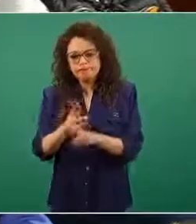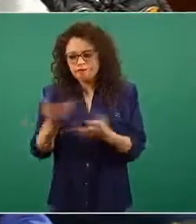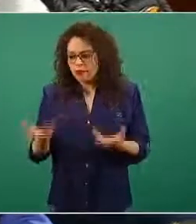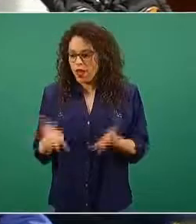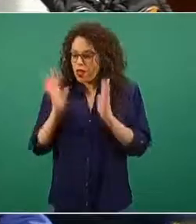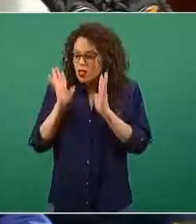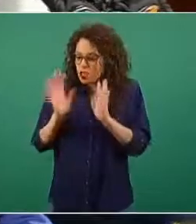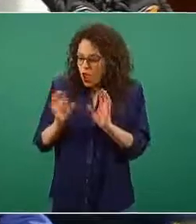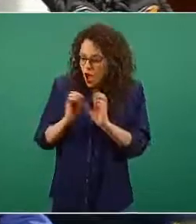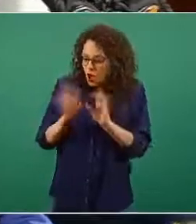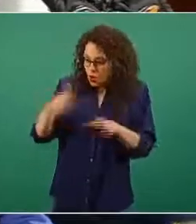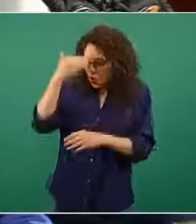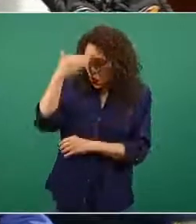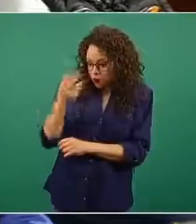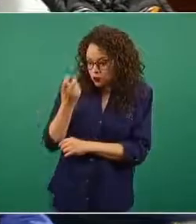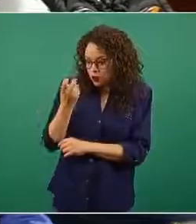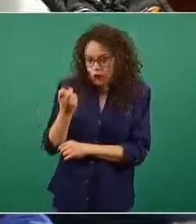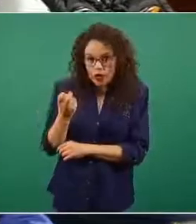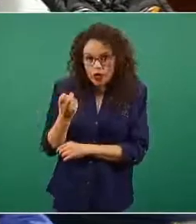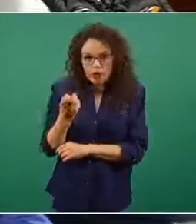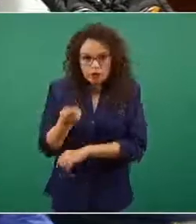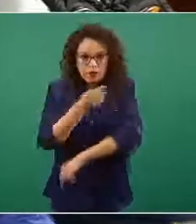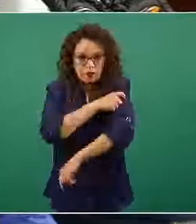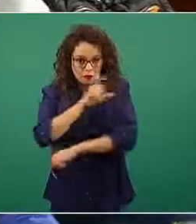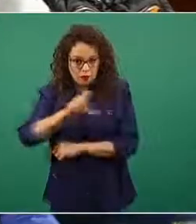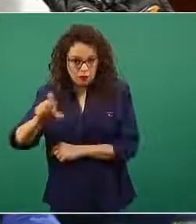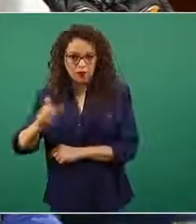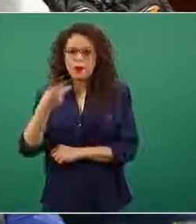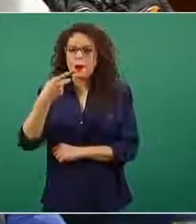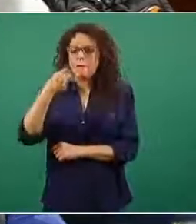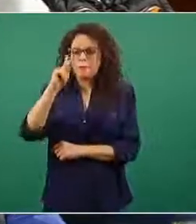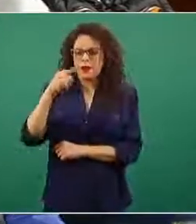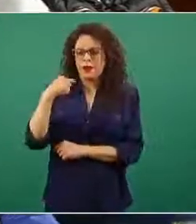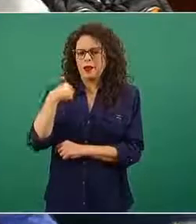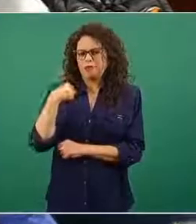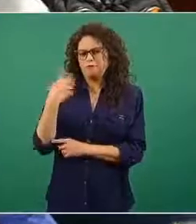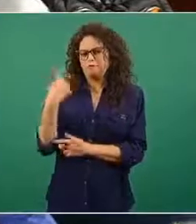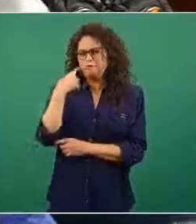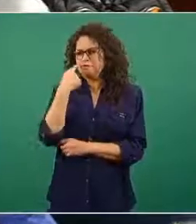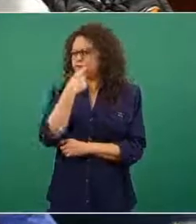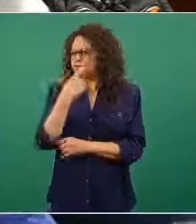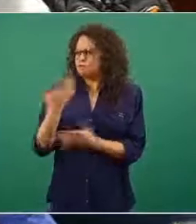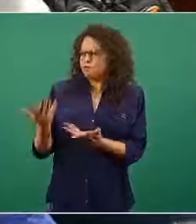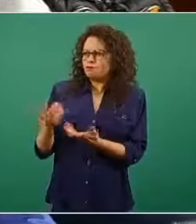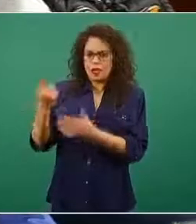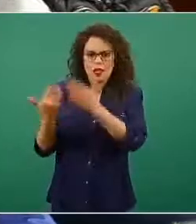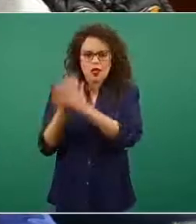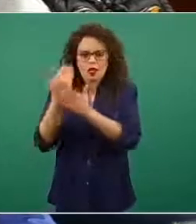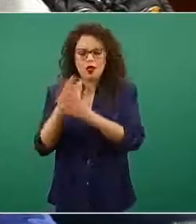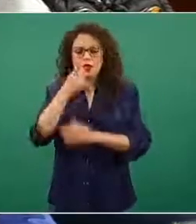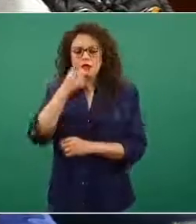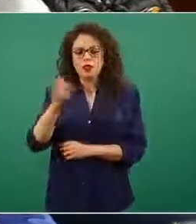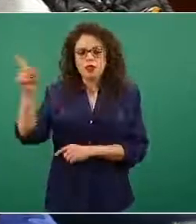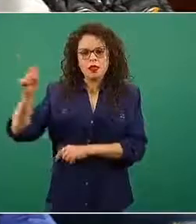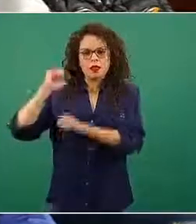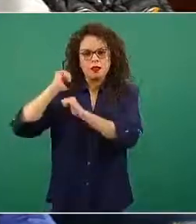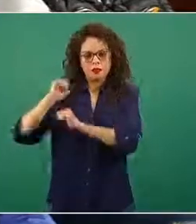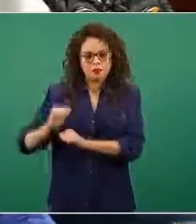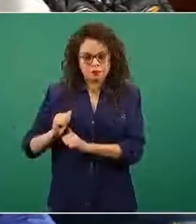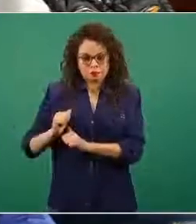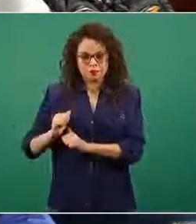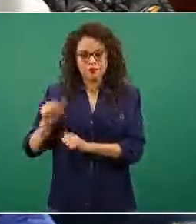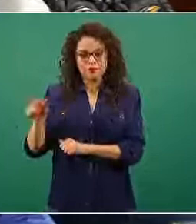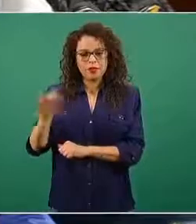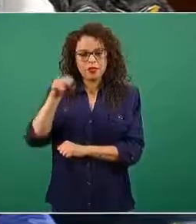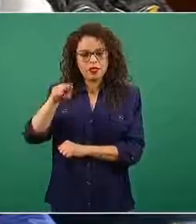claros sobre ella, y me llama la atención que en la mañana el titular del INSABI ya nos esté informando que la próxima semana